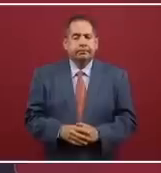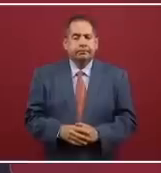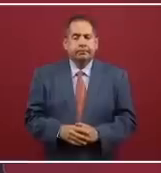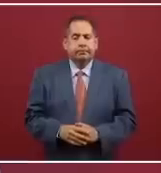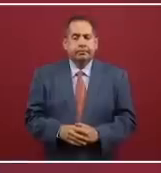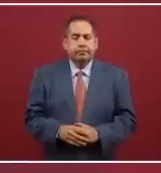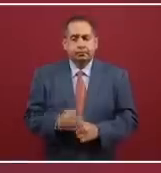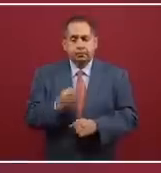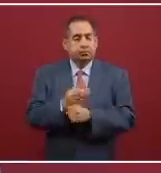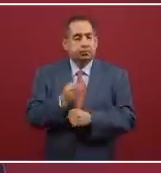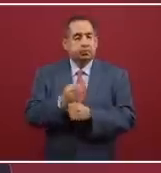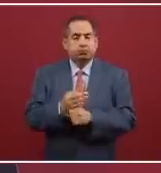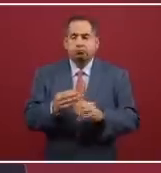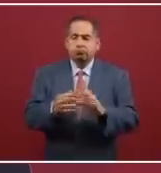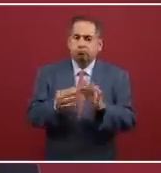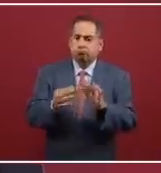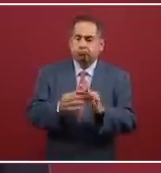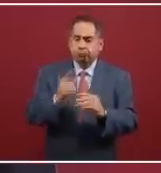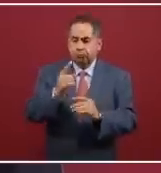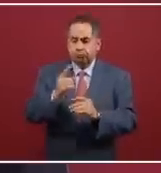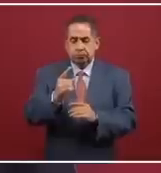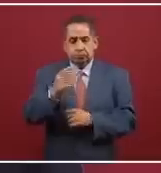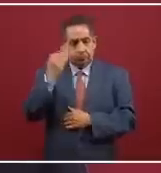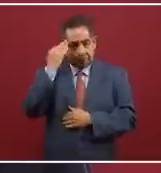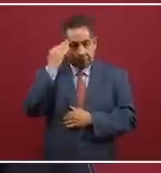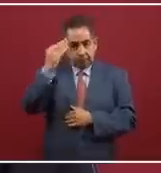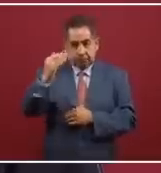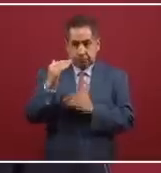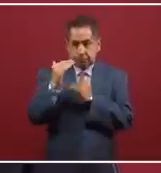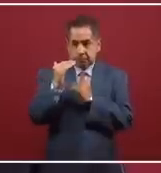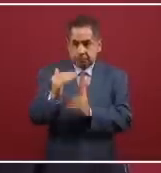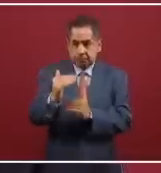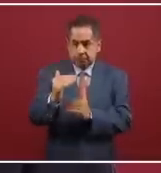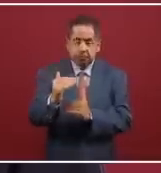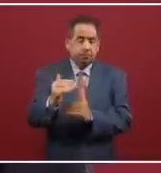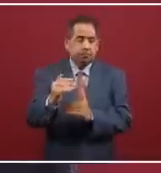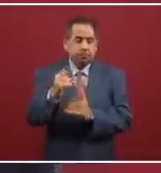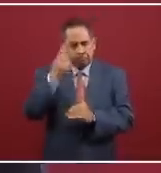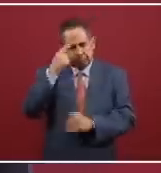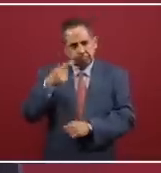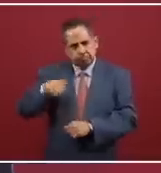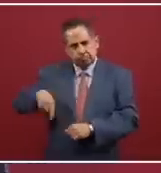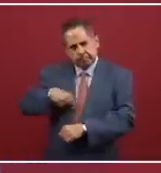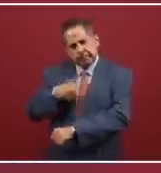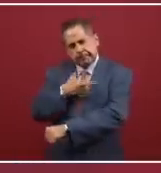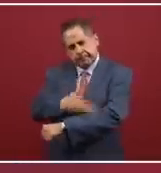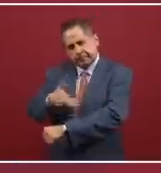tenemos un plazo para acreditar